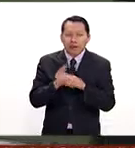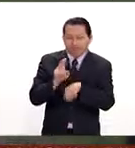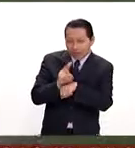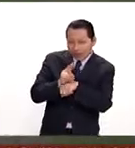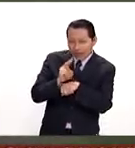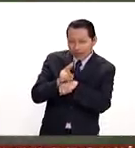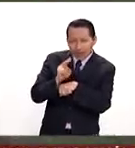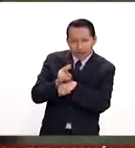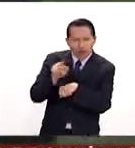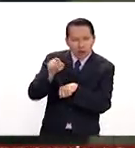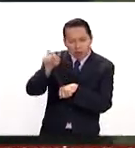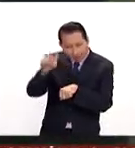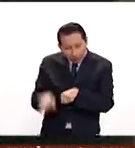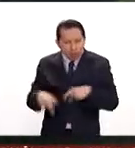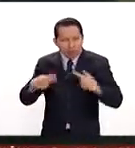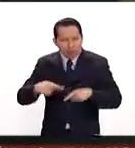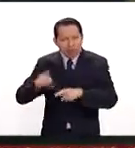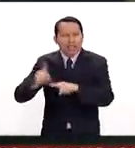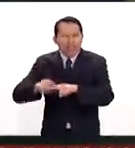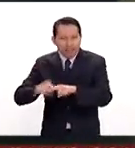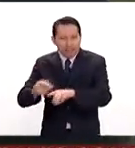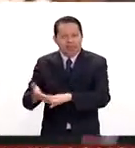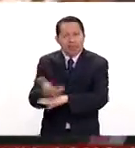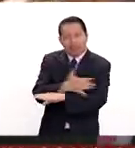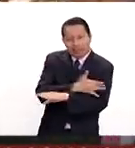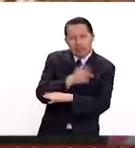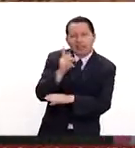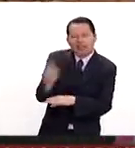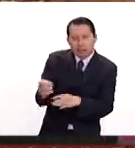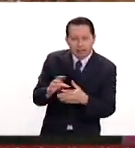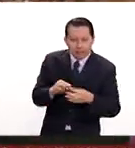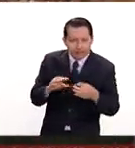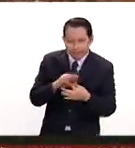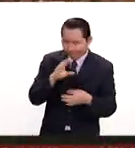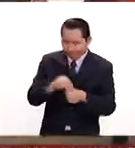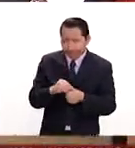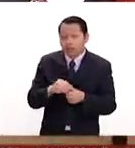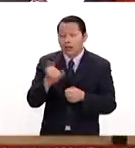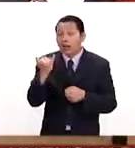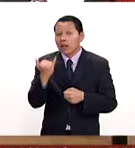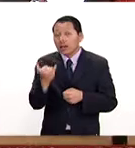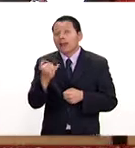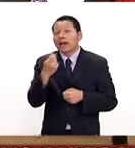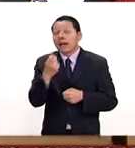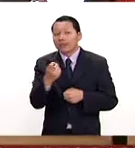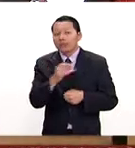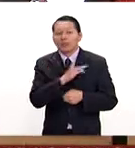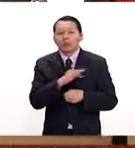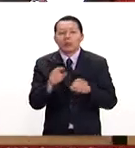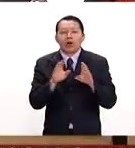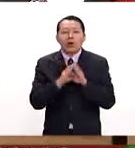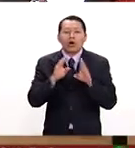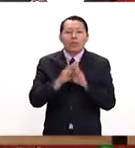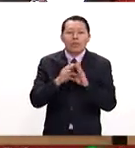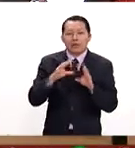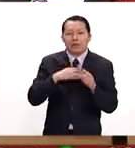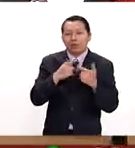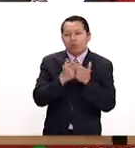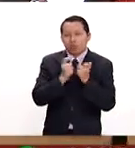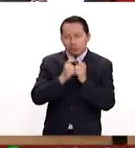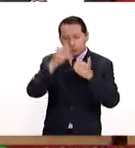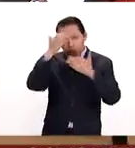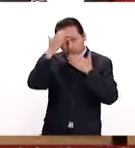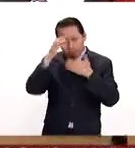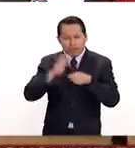verificación de antecedentes, y en realidad lo que esto podría alimentar la narrativa de grupos terroristas,